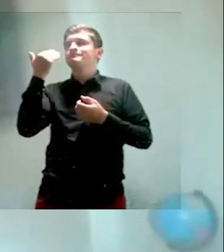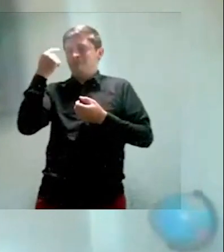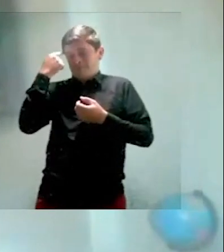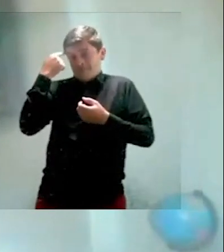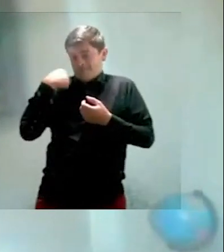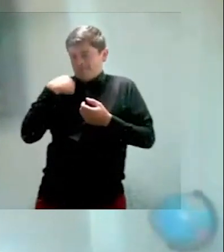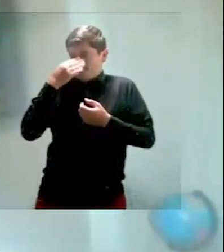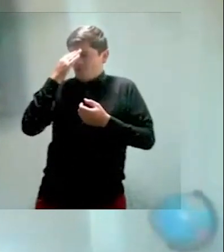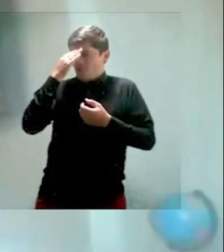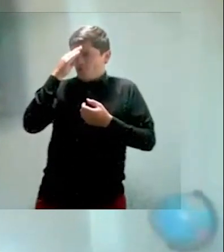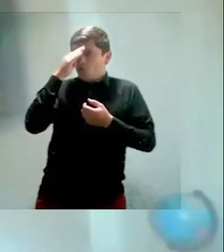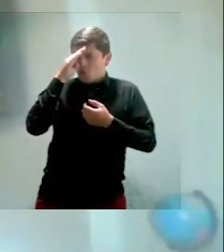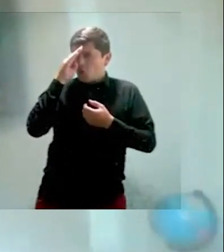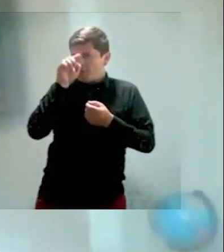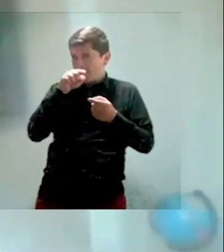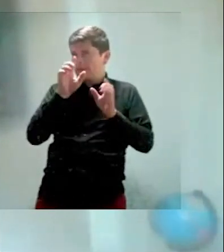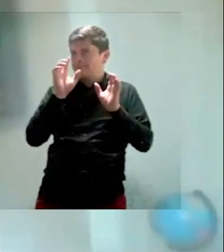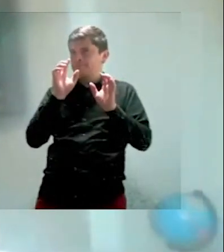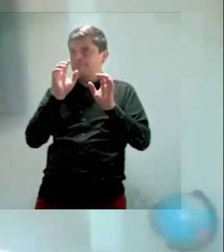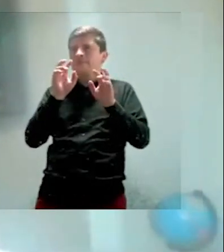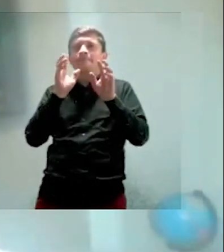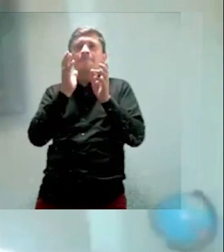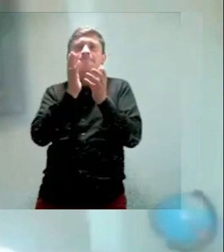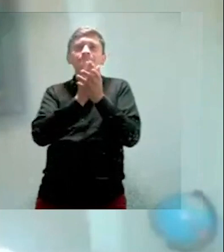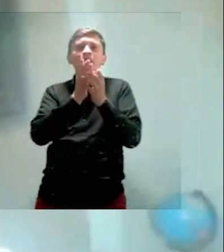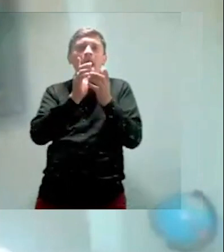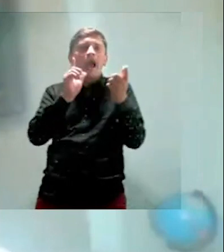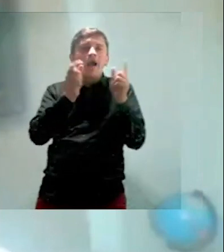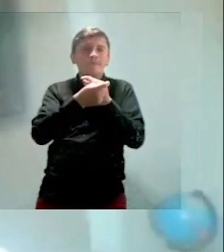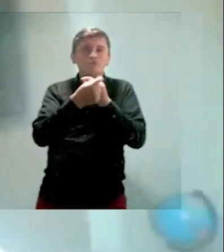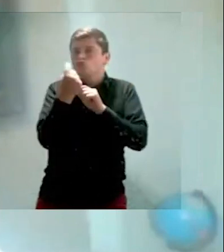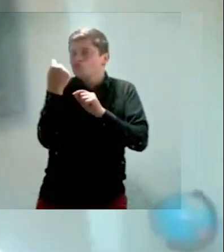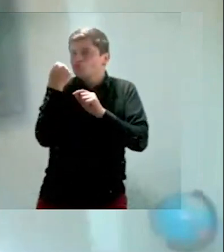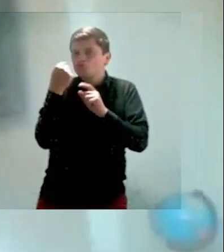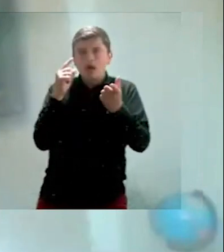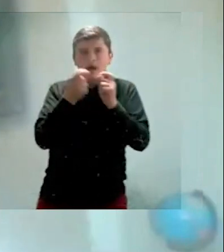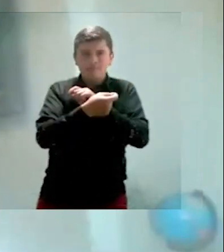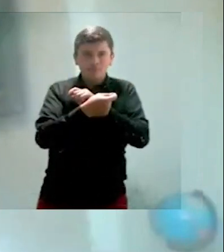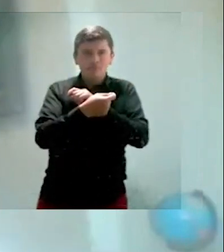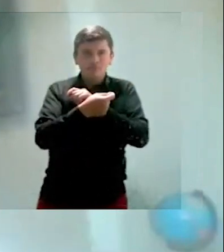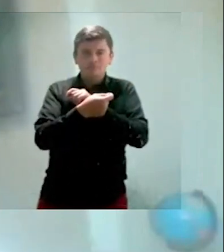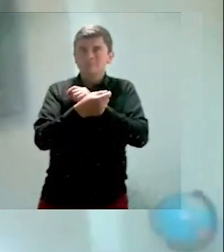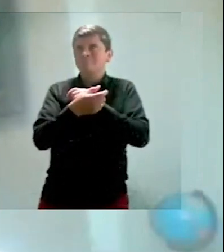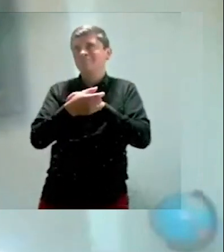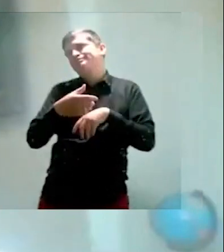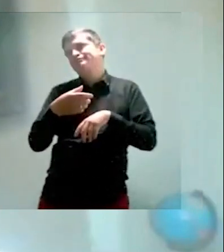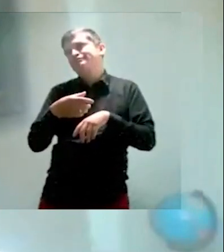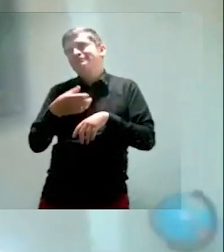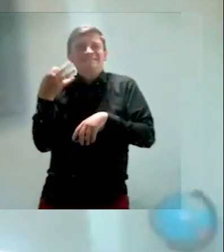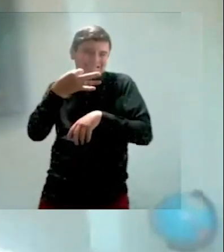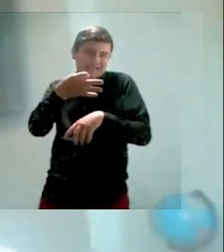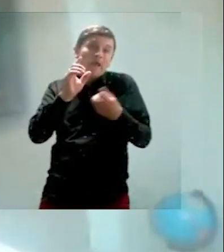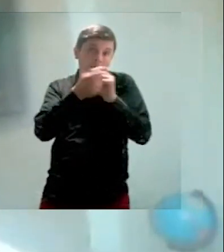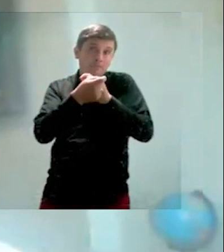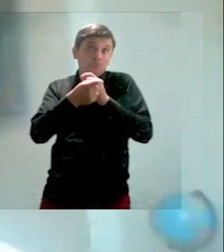que involucra muchos, digamos, muchos actores internos en el proceso,